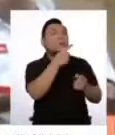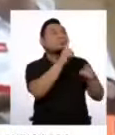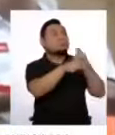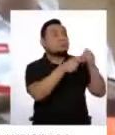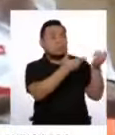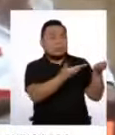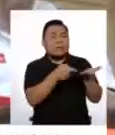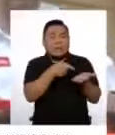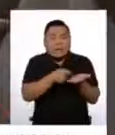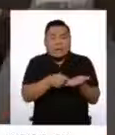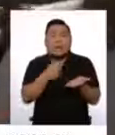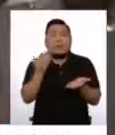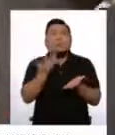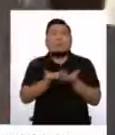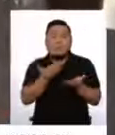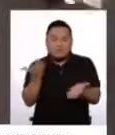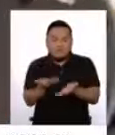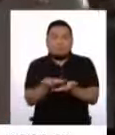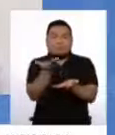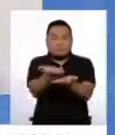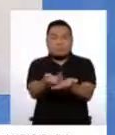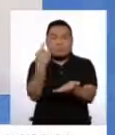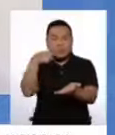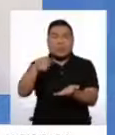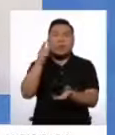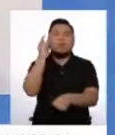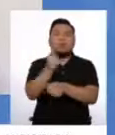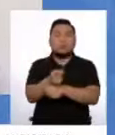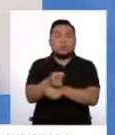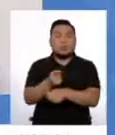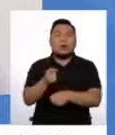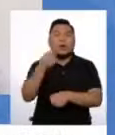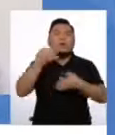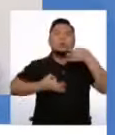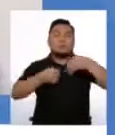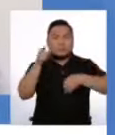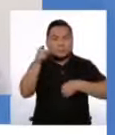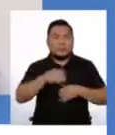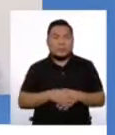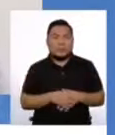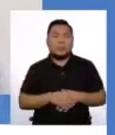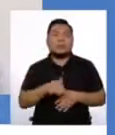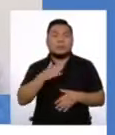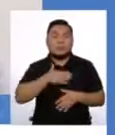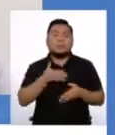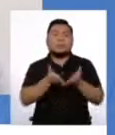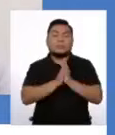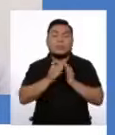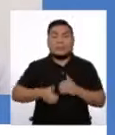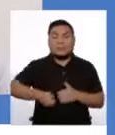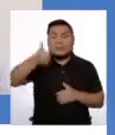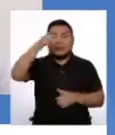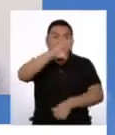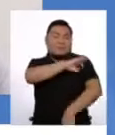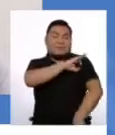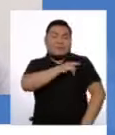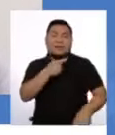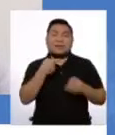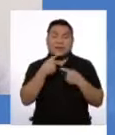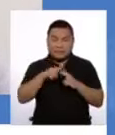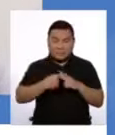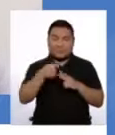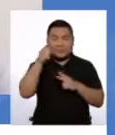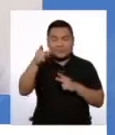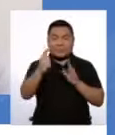anticipadas para formular las acusaciones. Nosotros estamos solicitando a la señora fiscal de la nación para que a través de una